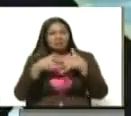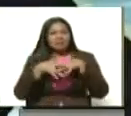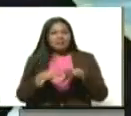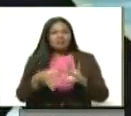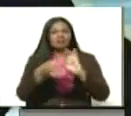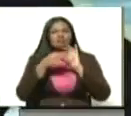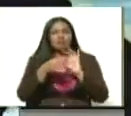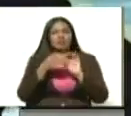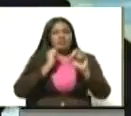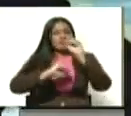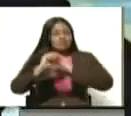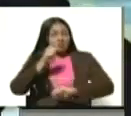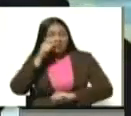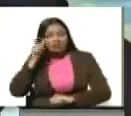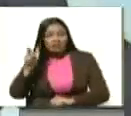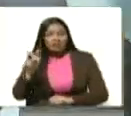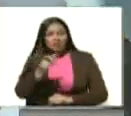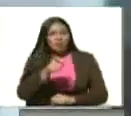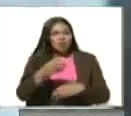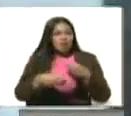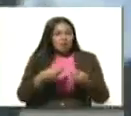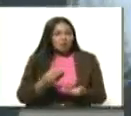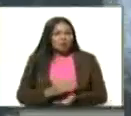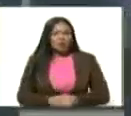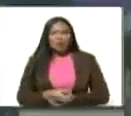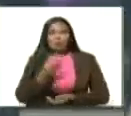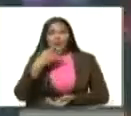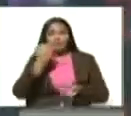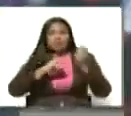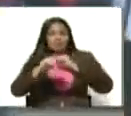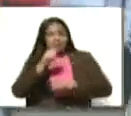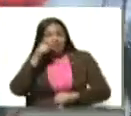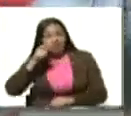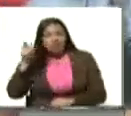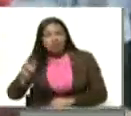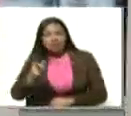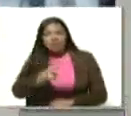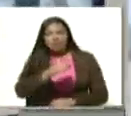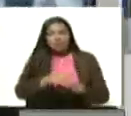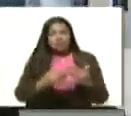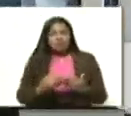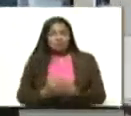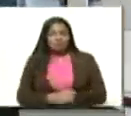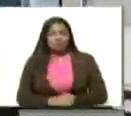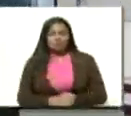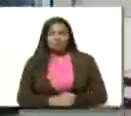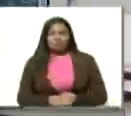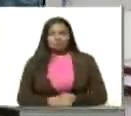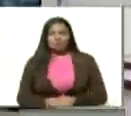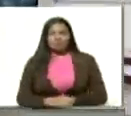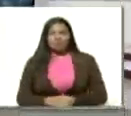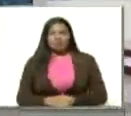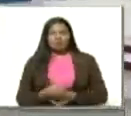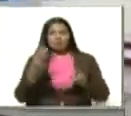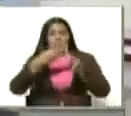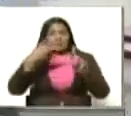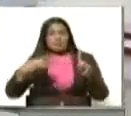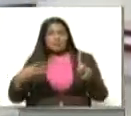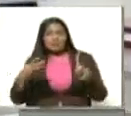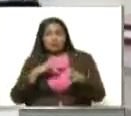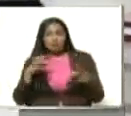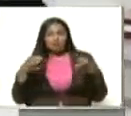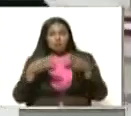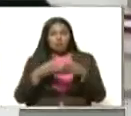Defensoría del Pueblo? Sí, bueno, precisamente. En la Defensoría del Pueblo tenemos una Defensoría para la Diversidad Sexual, donde está una